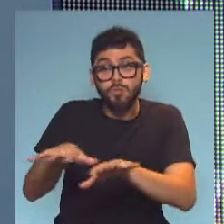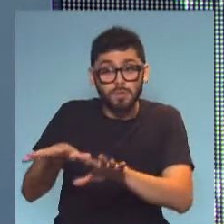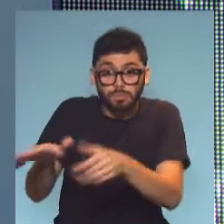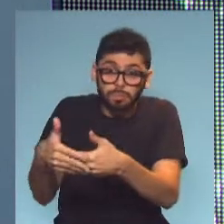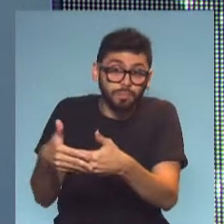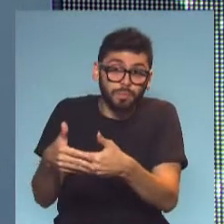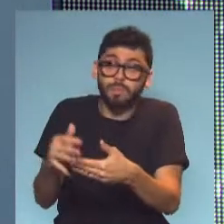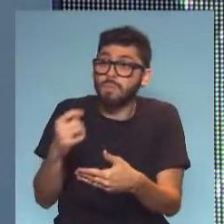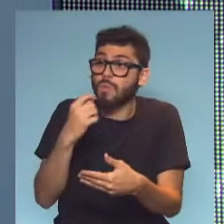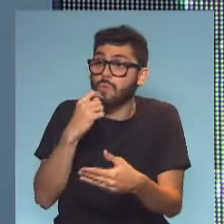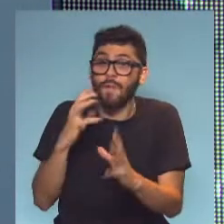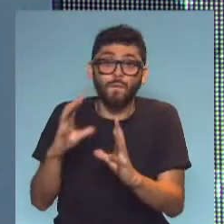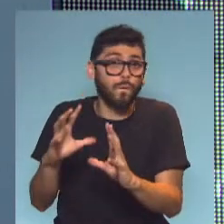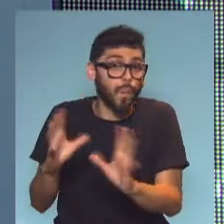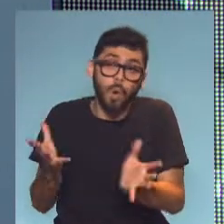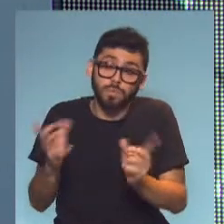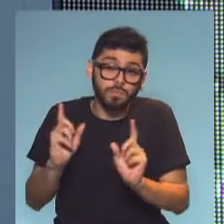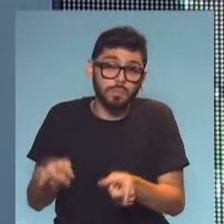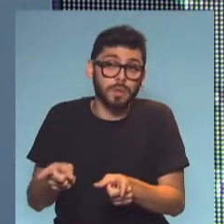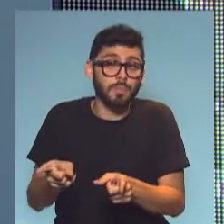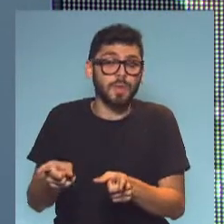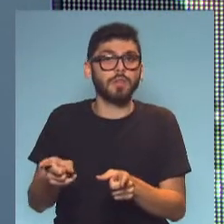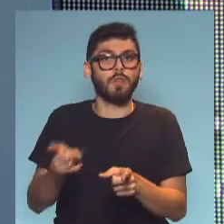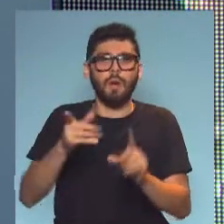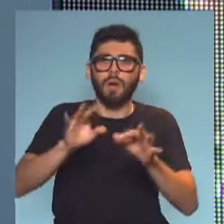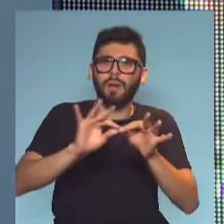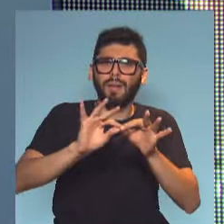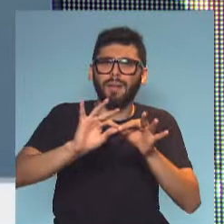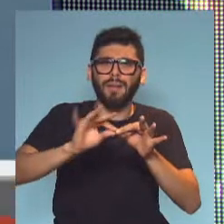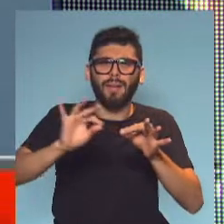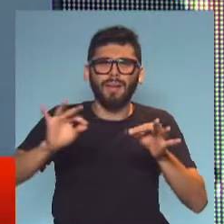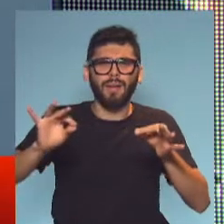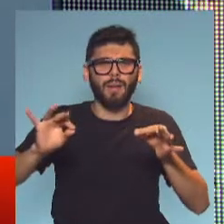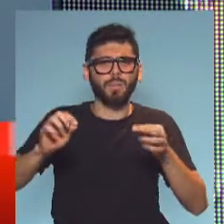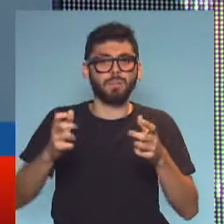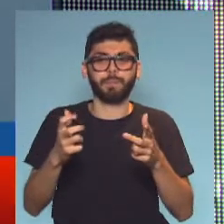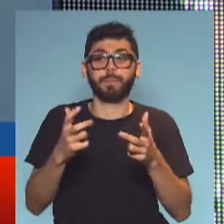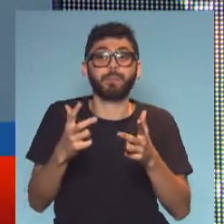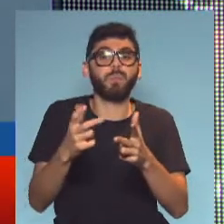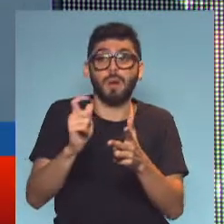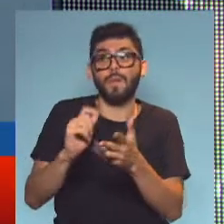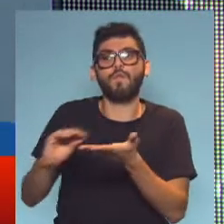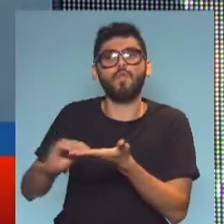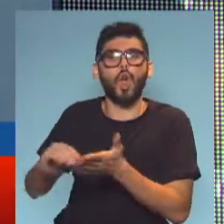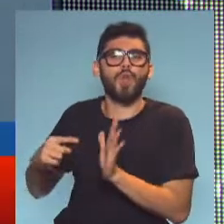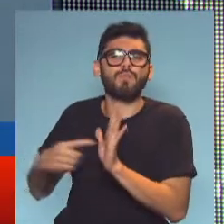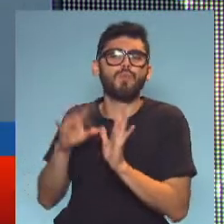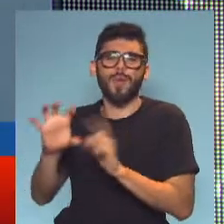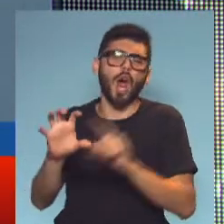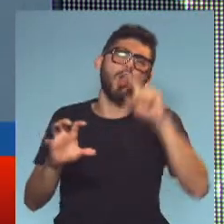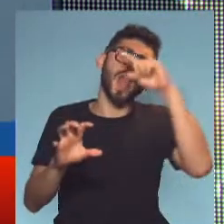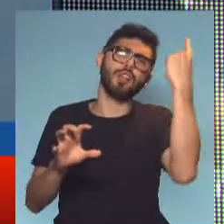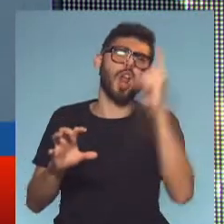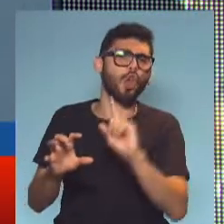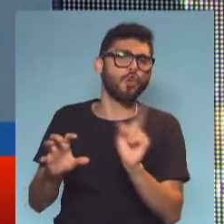ejemplo el fútbol profesional. Fue una declaración de un funcionario de la provincia de Buenos Aires, no un funcionario nacional, pero se